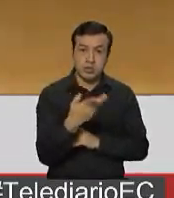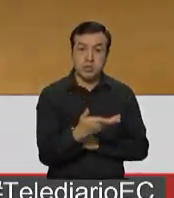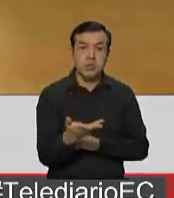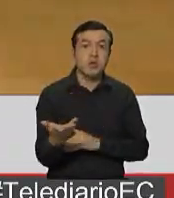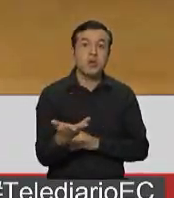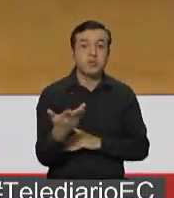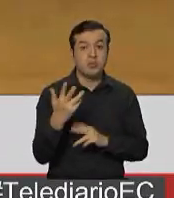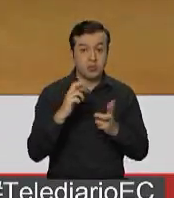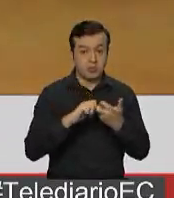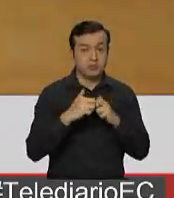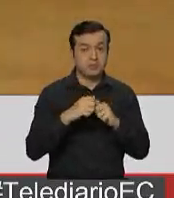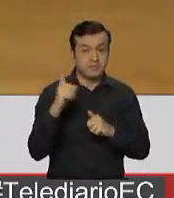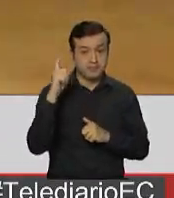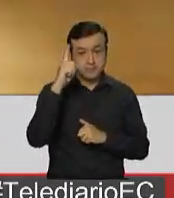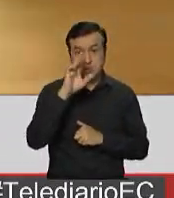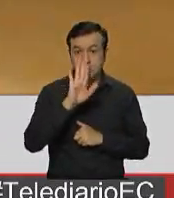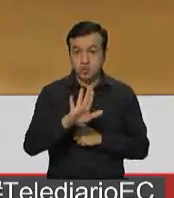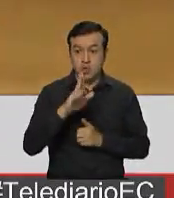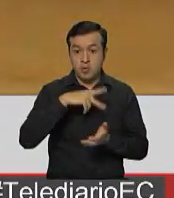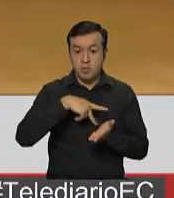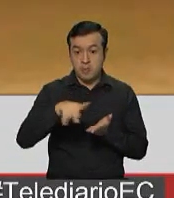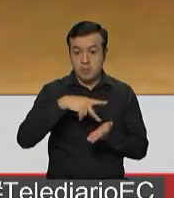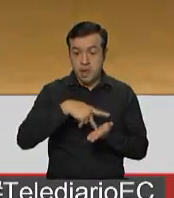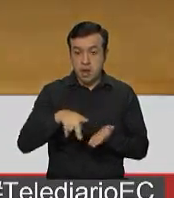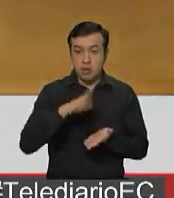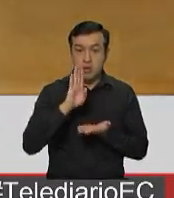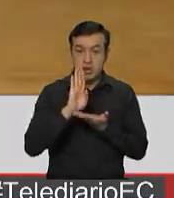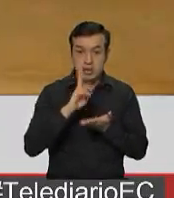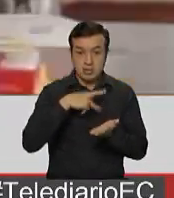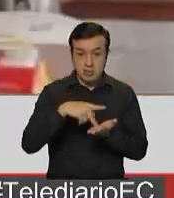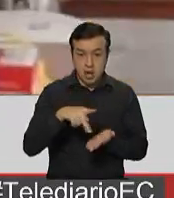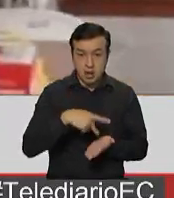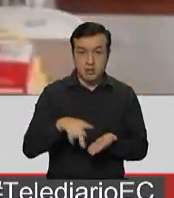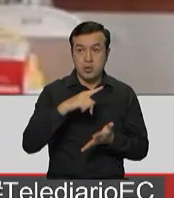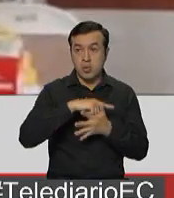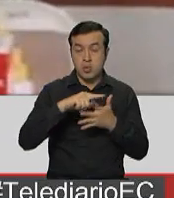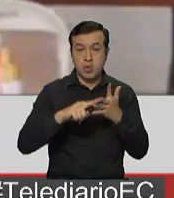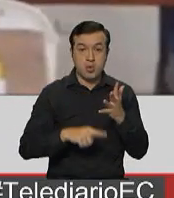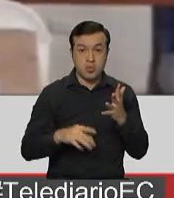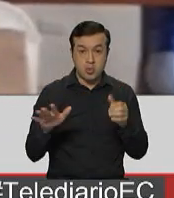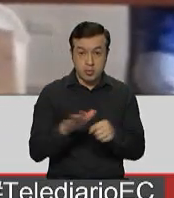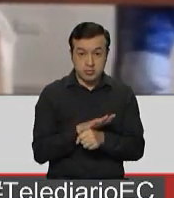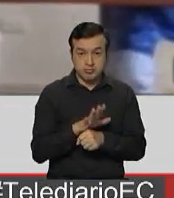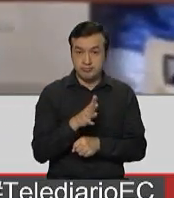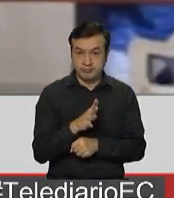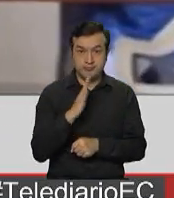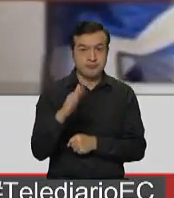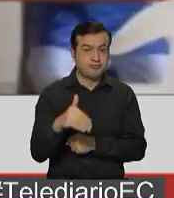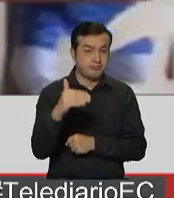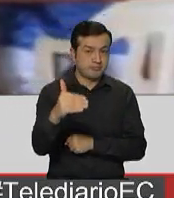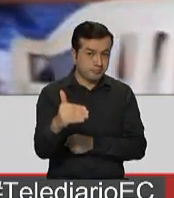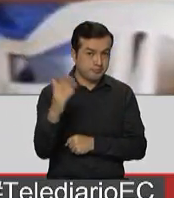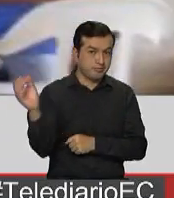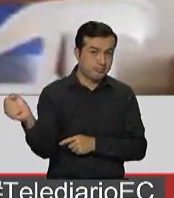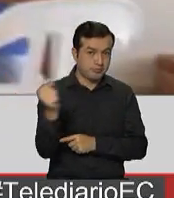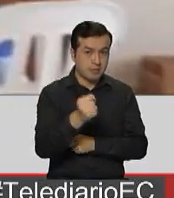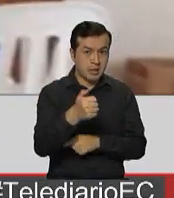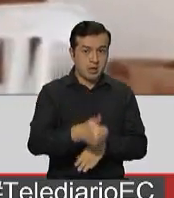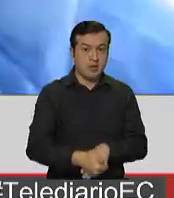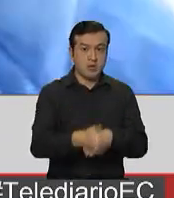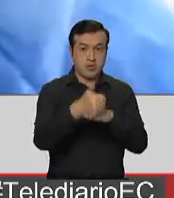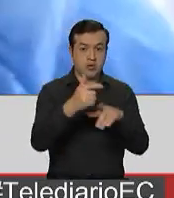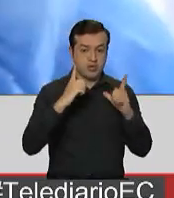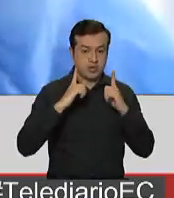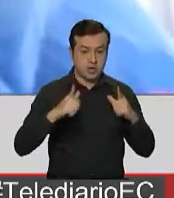fueron afectados en sus liquidaciones y aportes patronales al IES. Se espera que en los siguientes días comparezcan las autoridades de